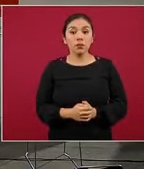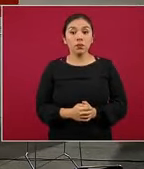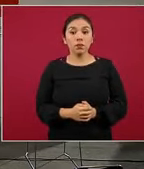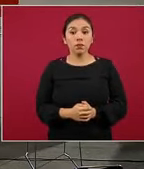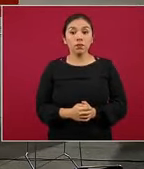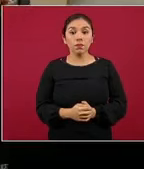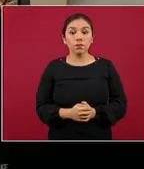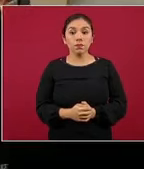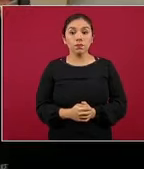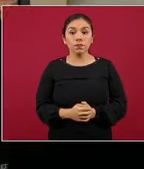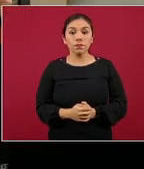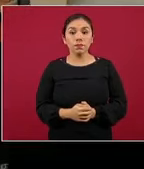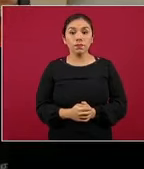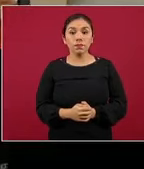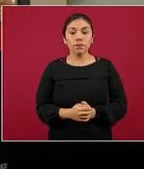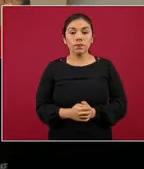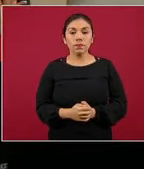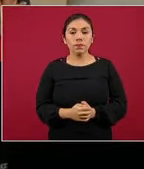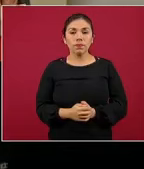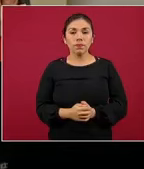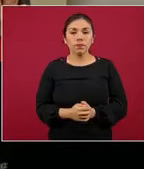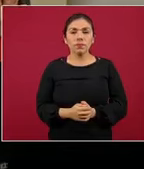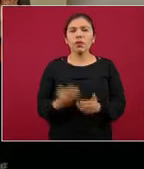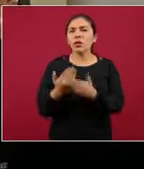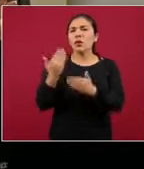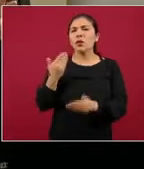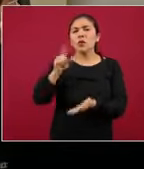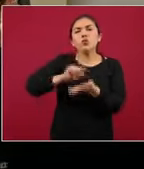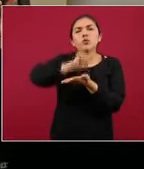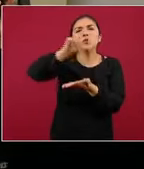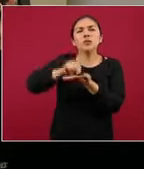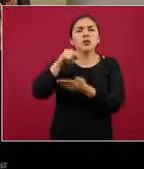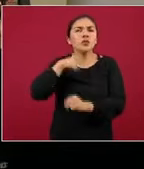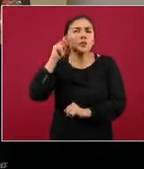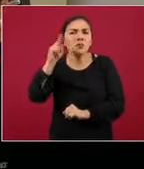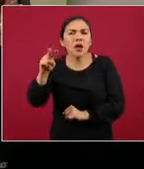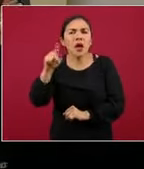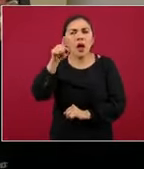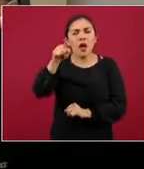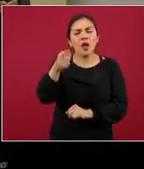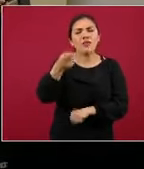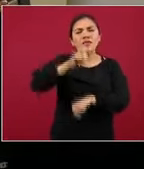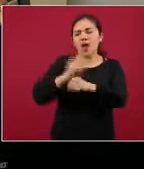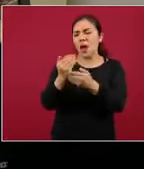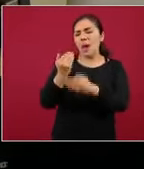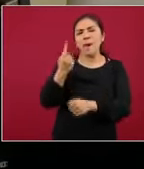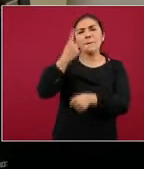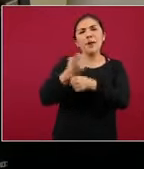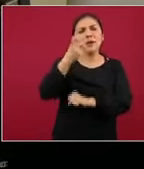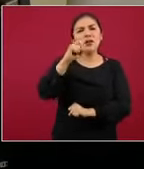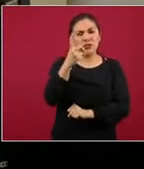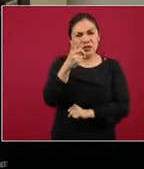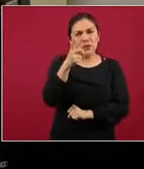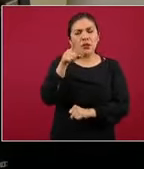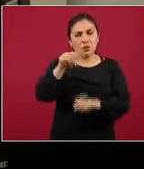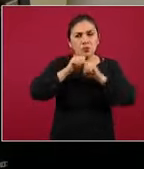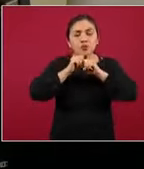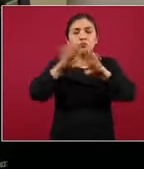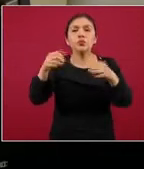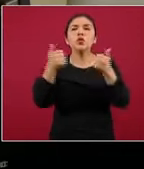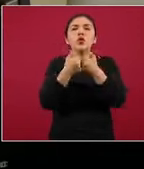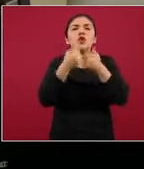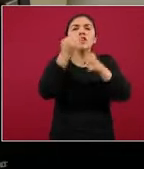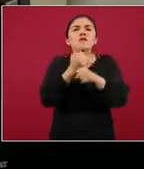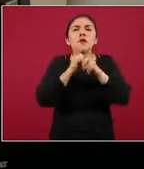Entre un tuit que usted subió el 1 de diciembre. ¿Un qué? ¿Un tuit? Un tuit, con los datos de la estimación